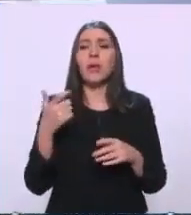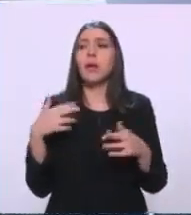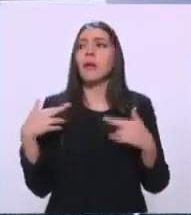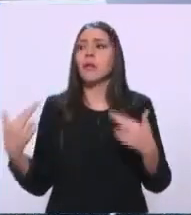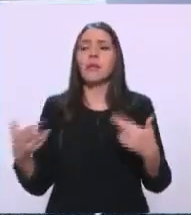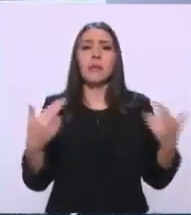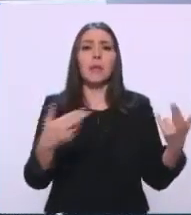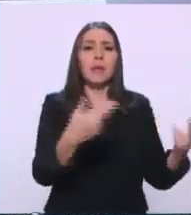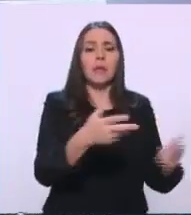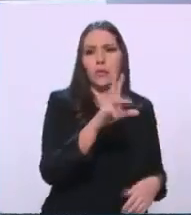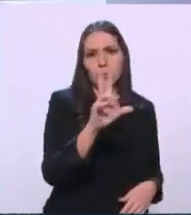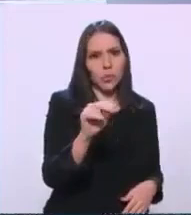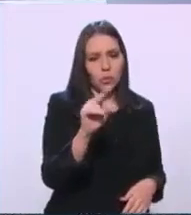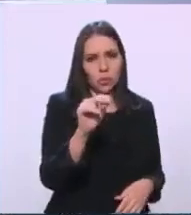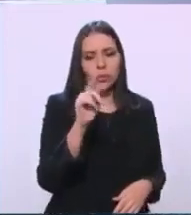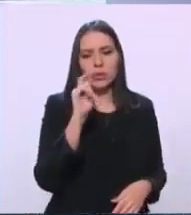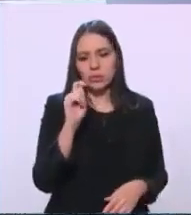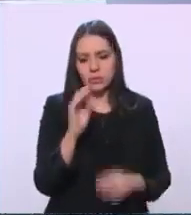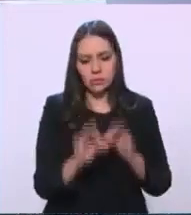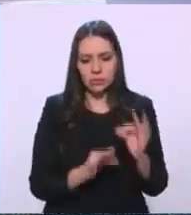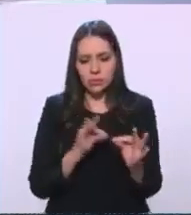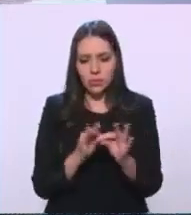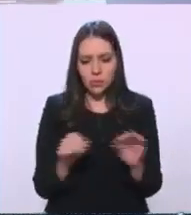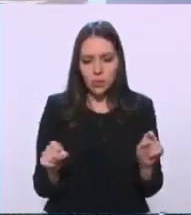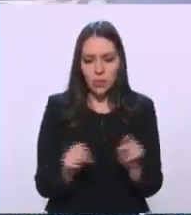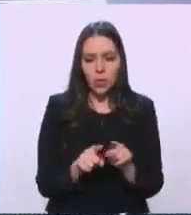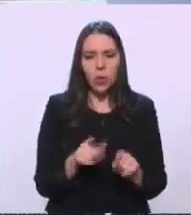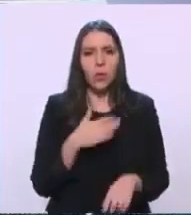justicia y es una inversión